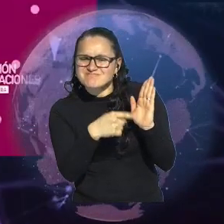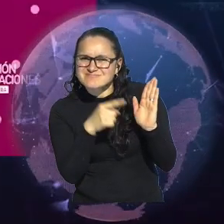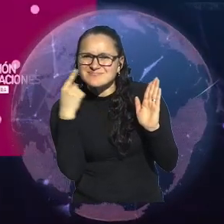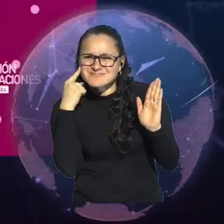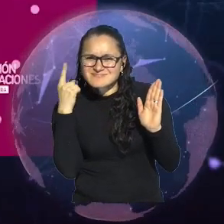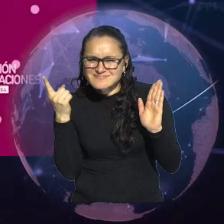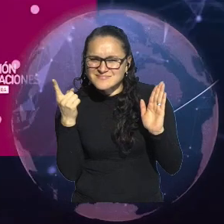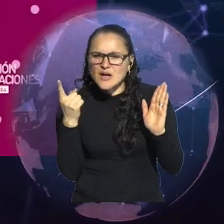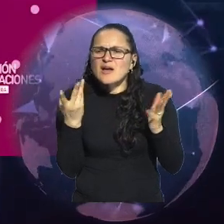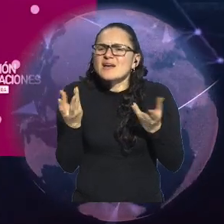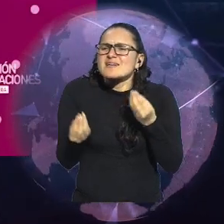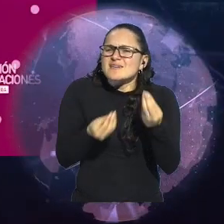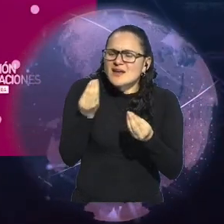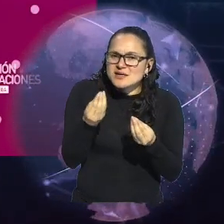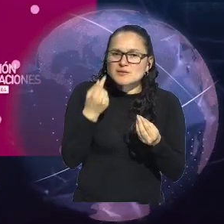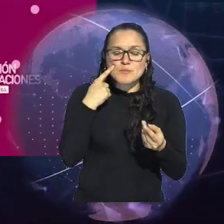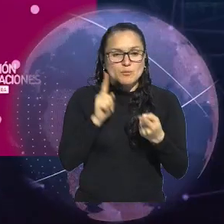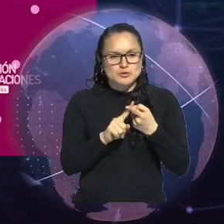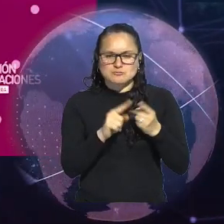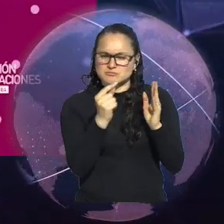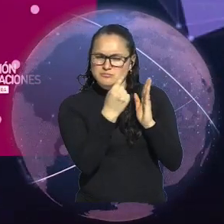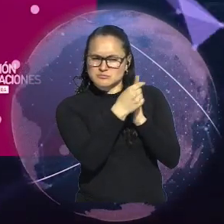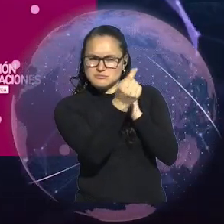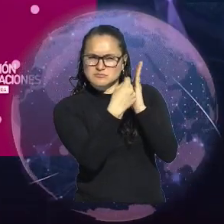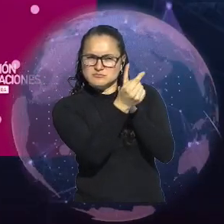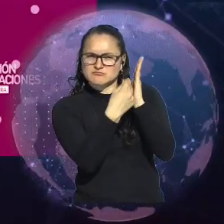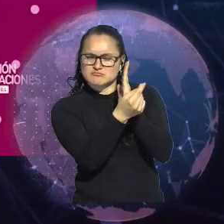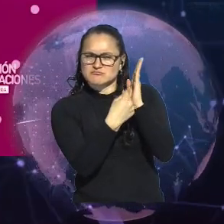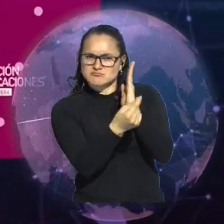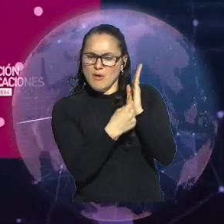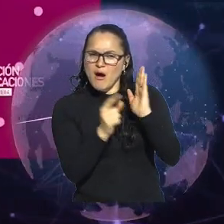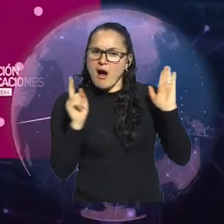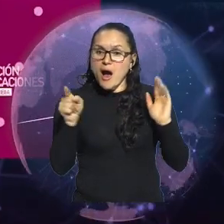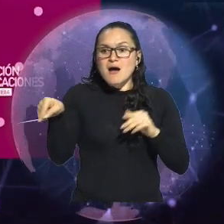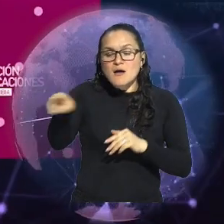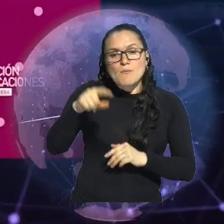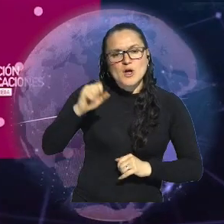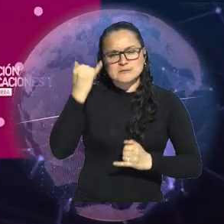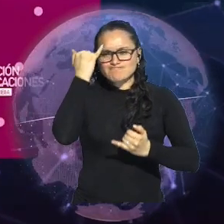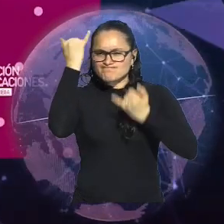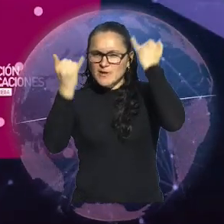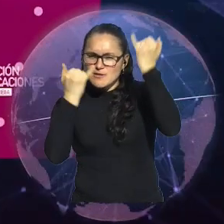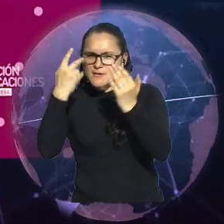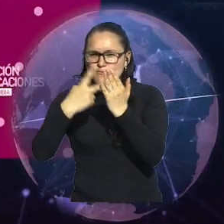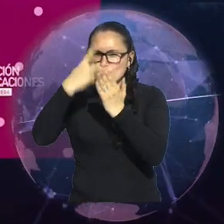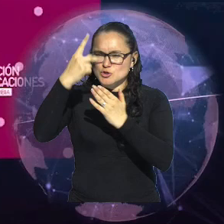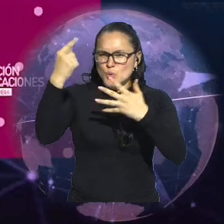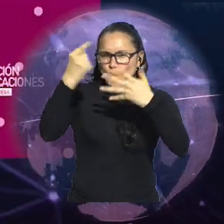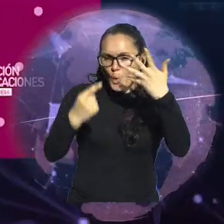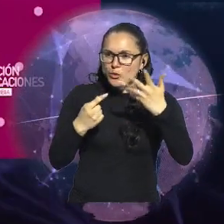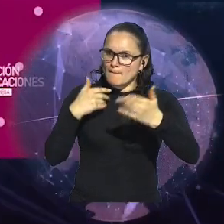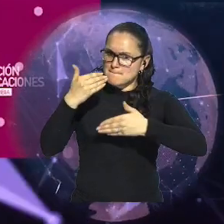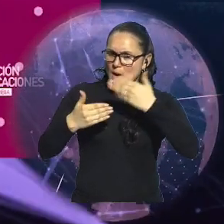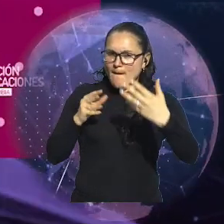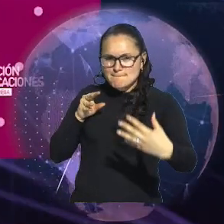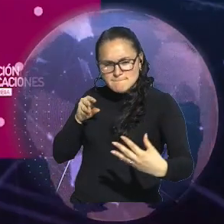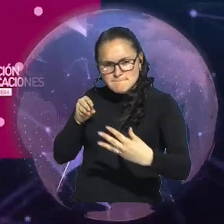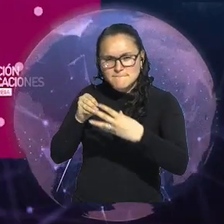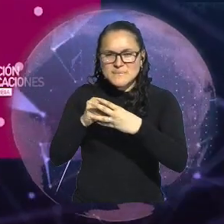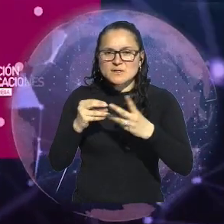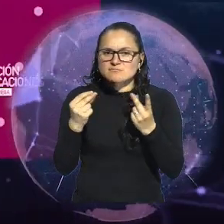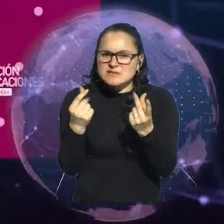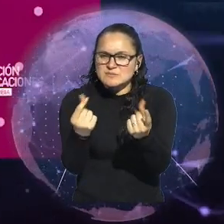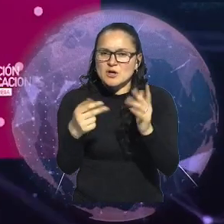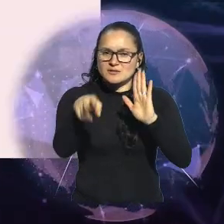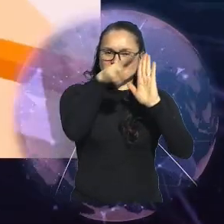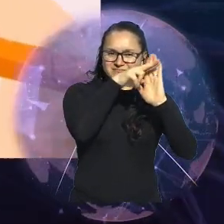como mecanismo regulatorio que permite fomentar la innovación y aumentar la velocidad de adaptación del marco regulatorio a